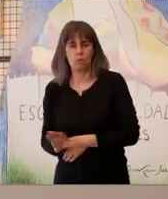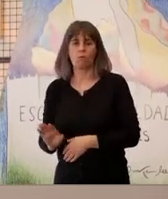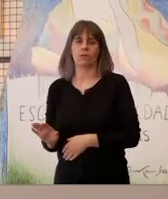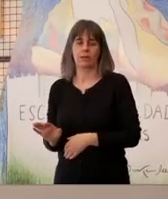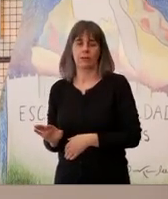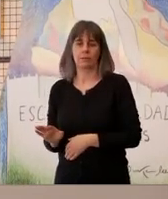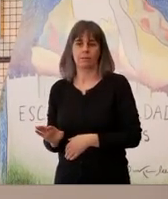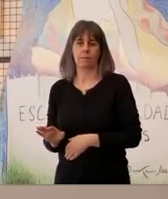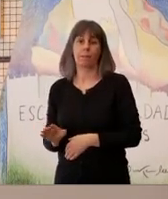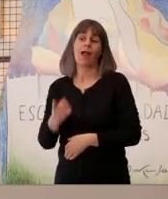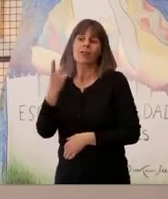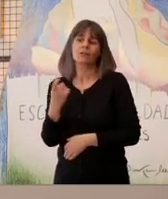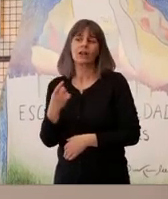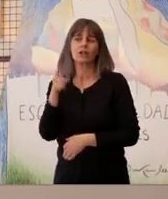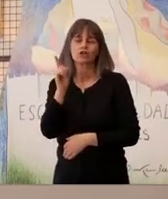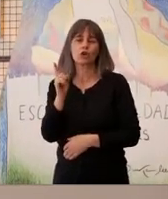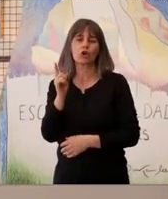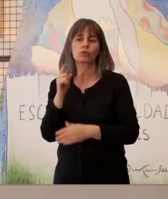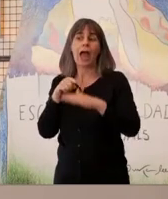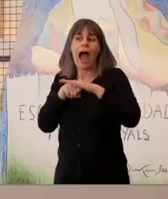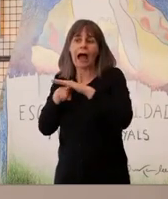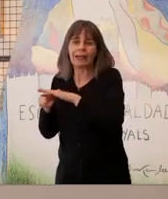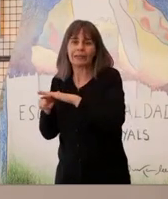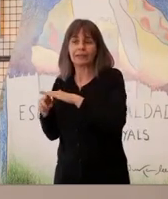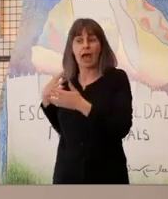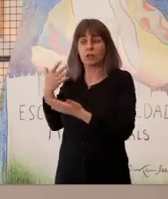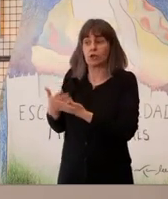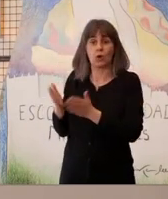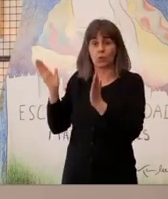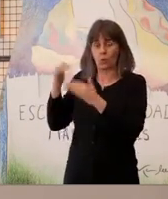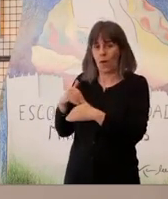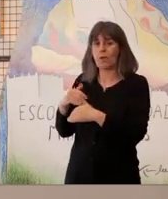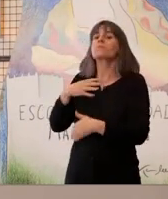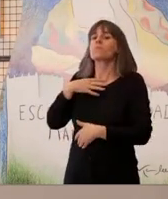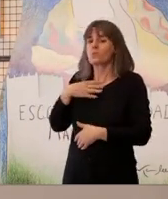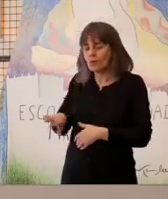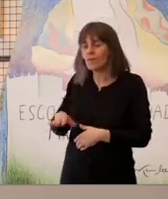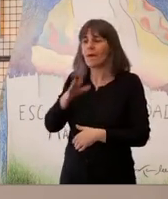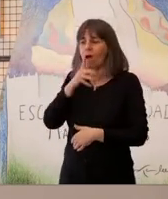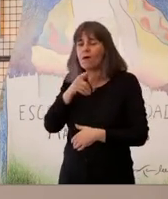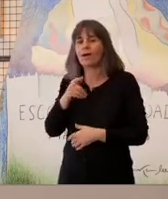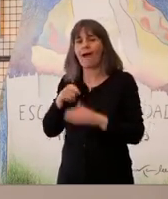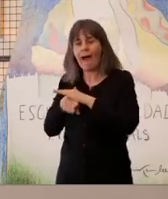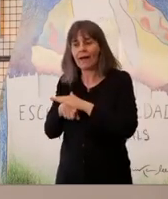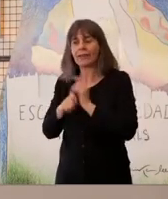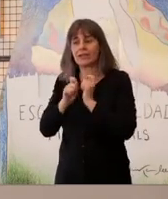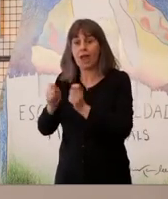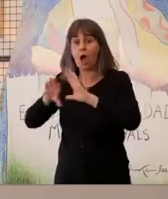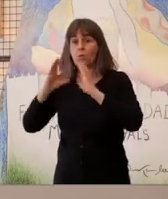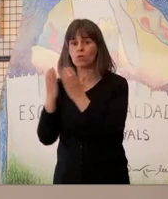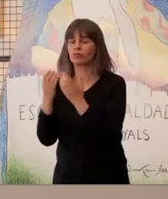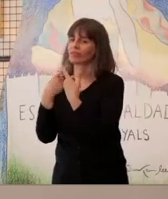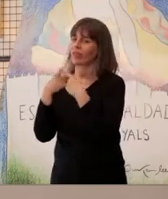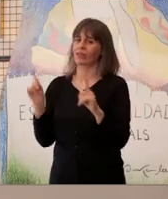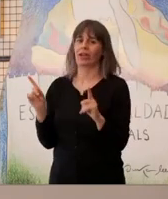unos agentes o unas agentes que antes no estaban y que pueden configurar otro mundo no otro mundo solo